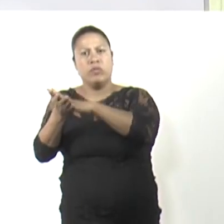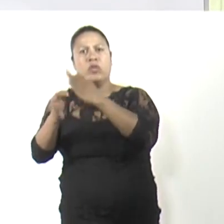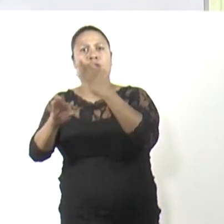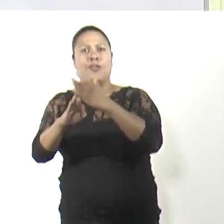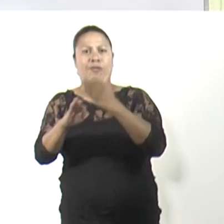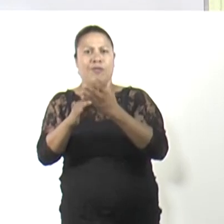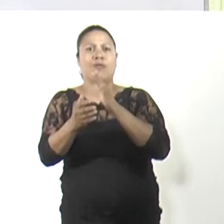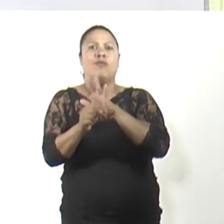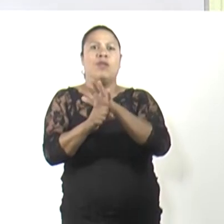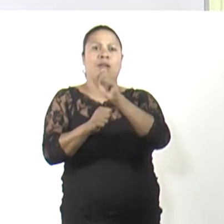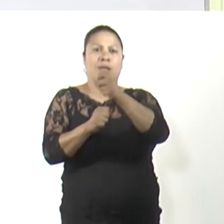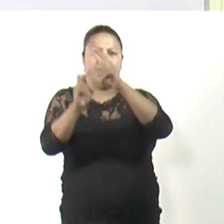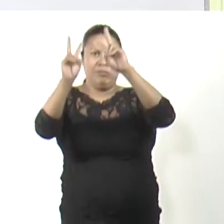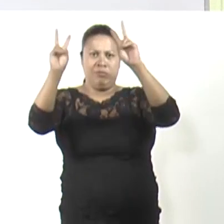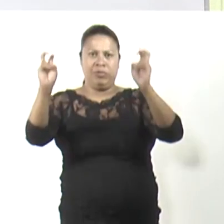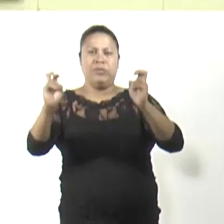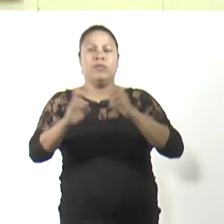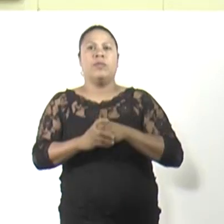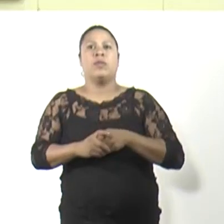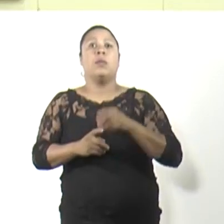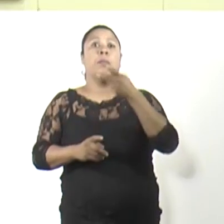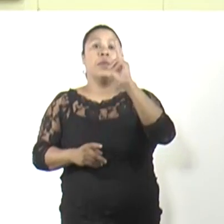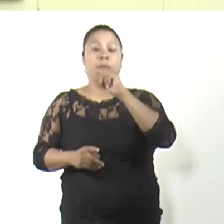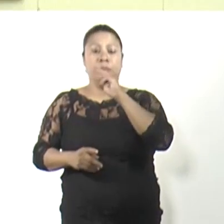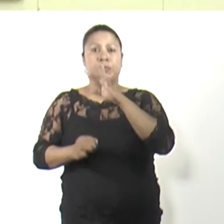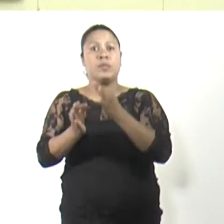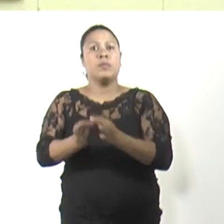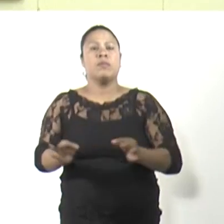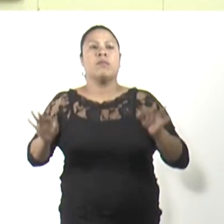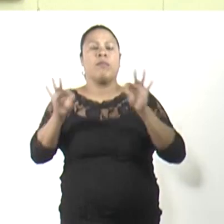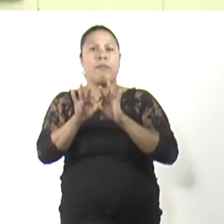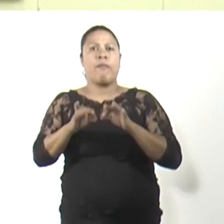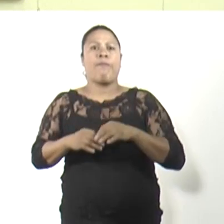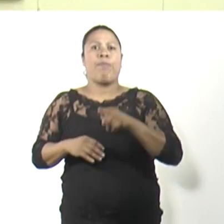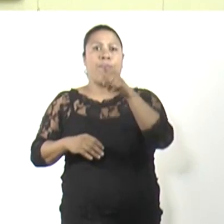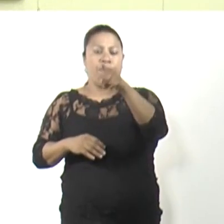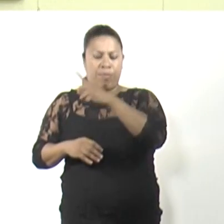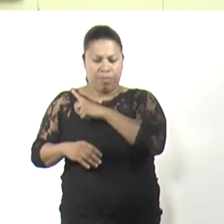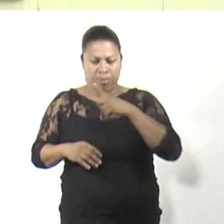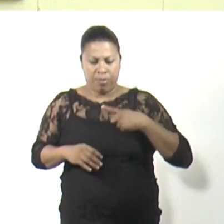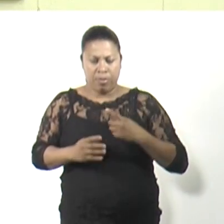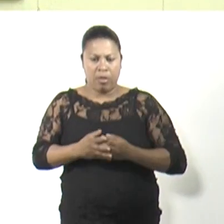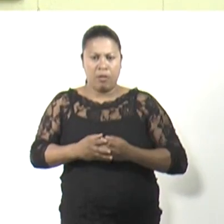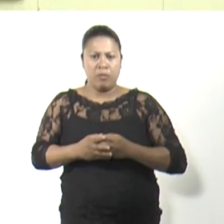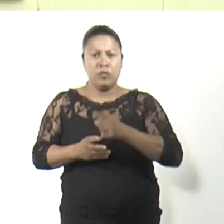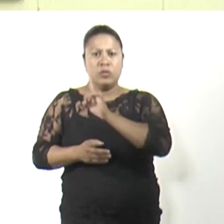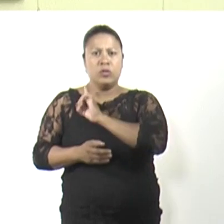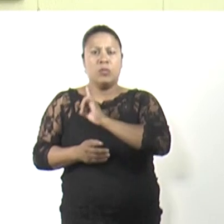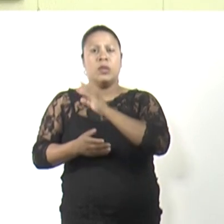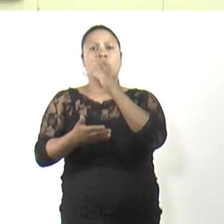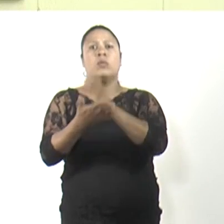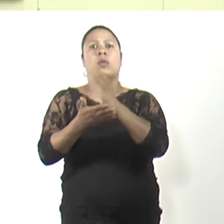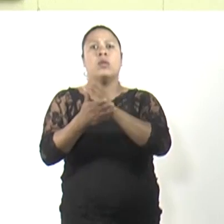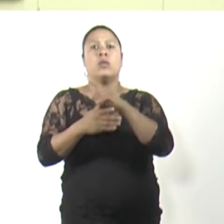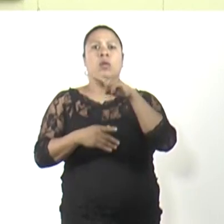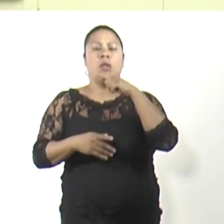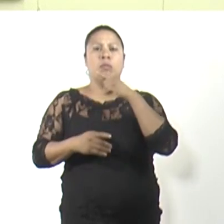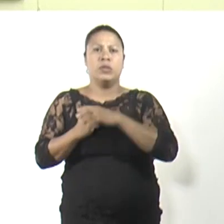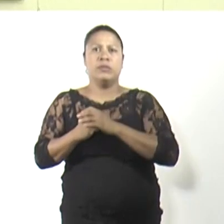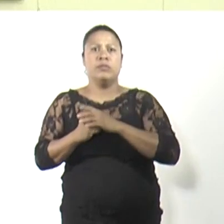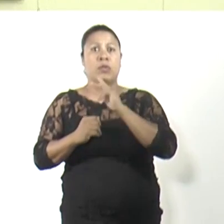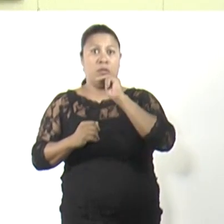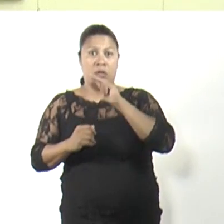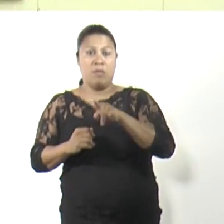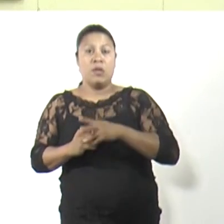desarrollando. Pero también es importante que tengas a la mano no solo la libreta y el lapicero, sino